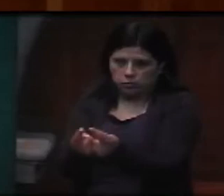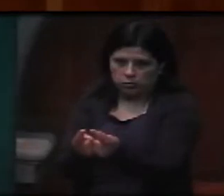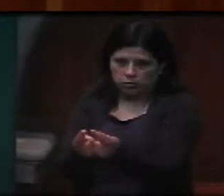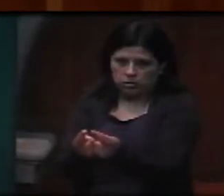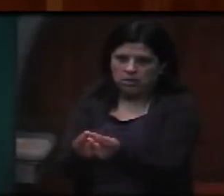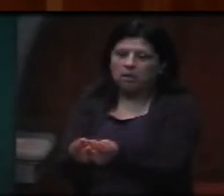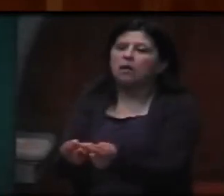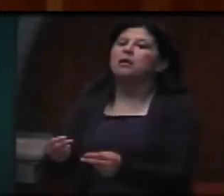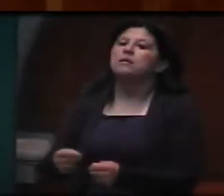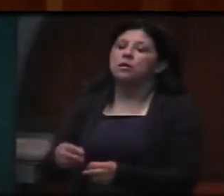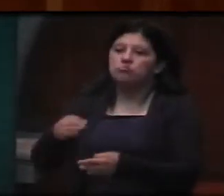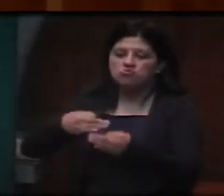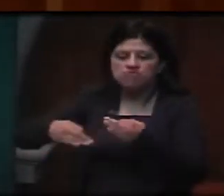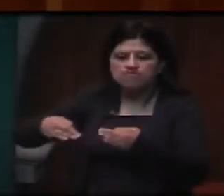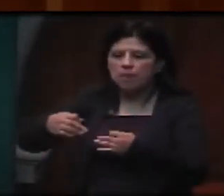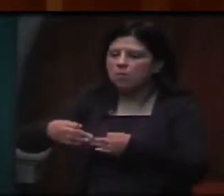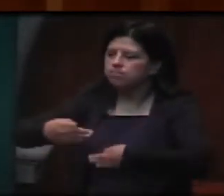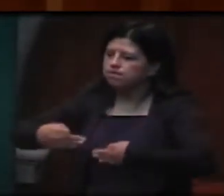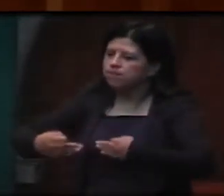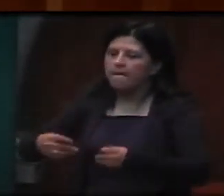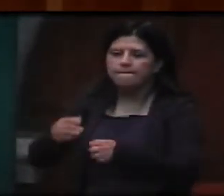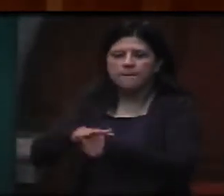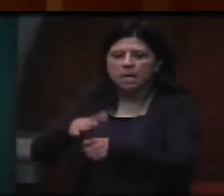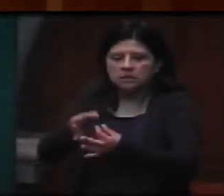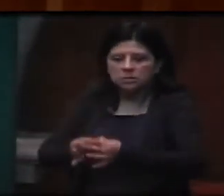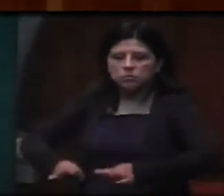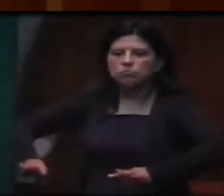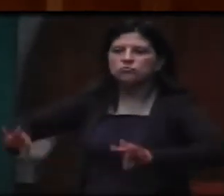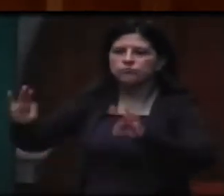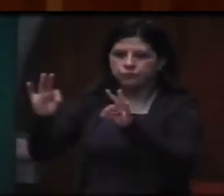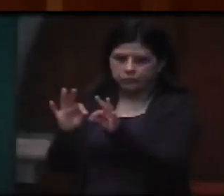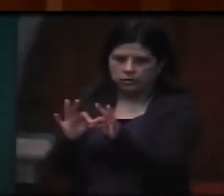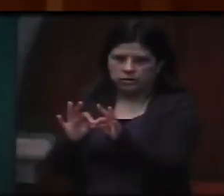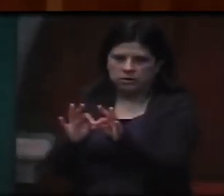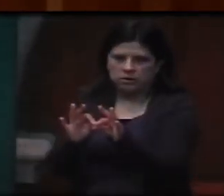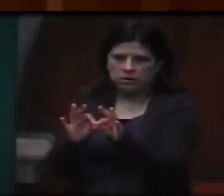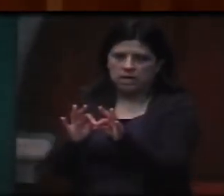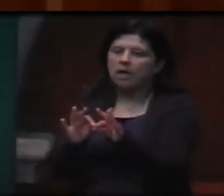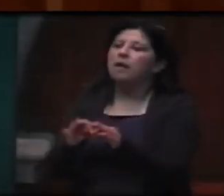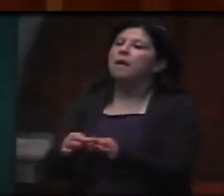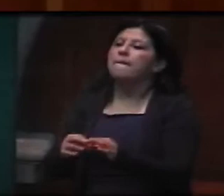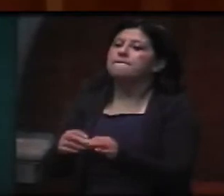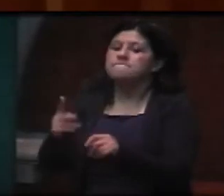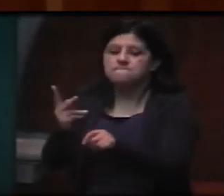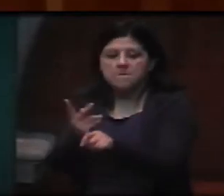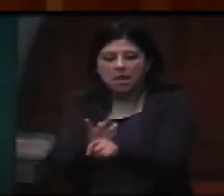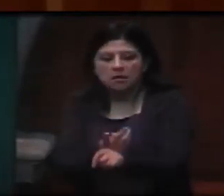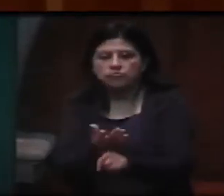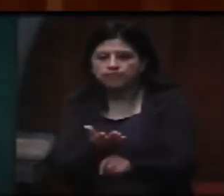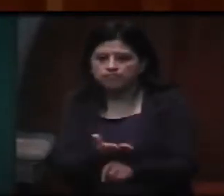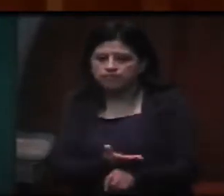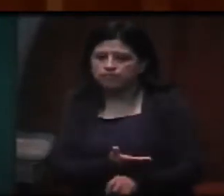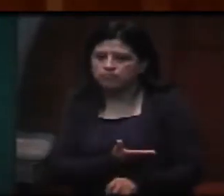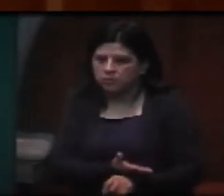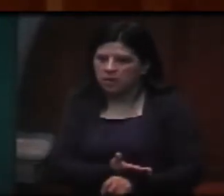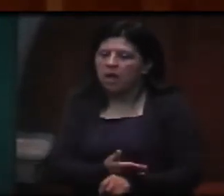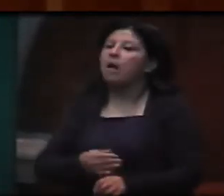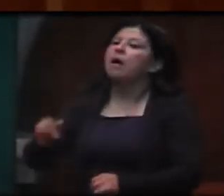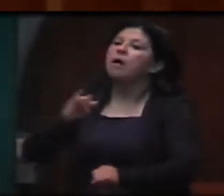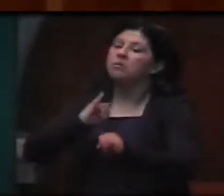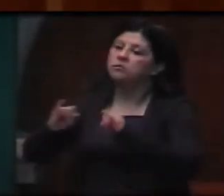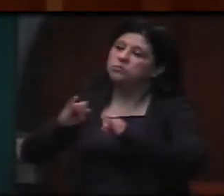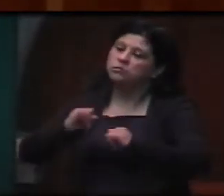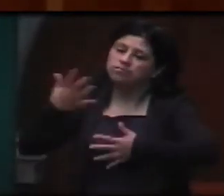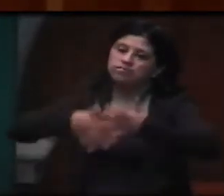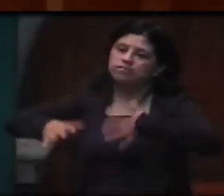actividades institucionales más relevantes, se permitirá el acceso a los diferentes salones del Poder Legislativo al intérprete